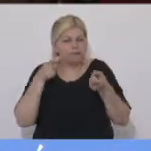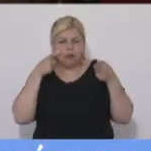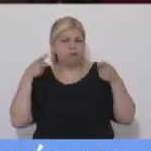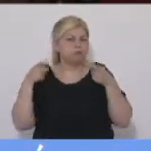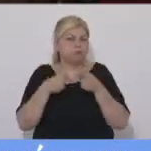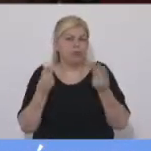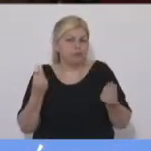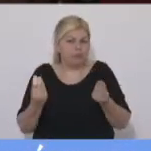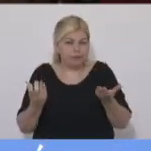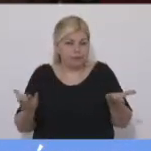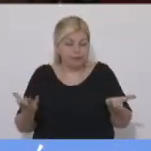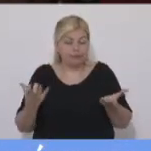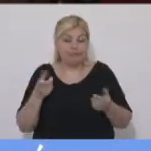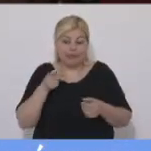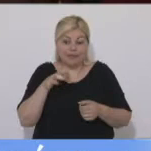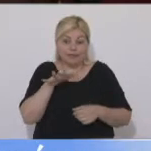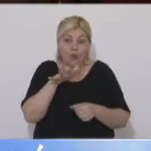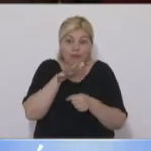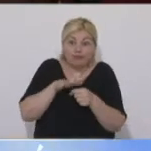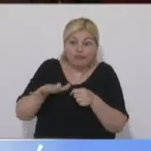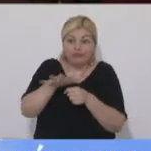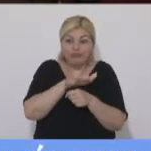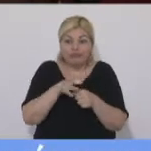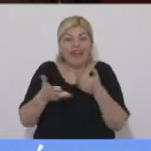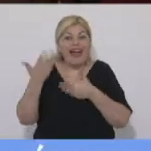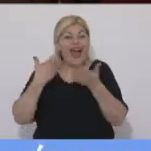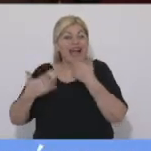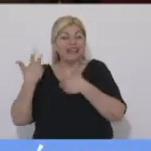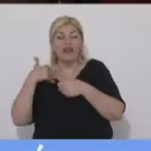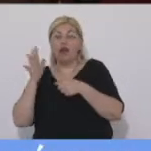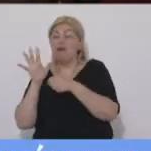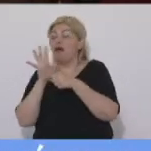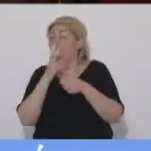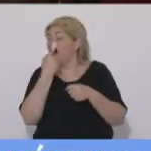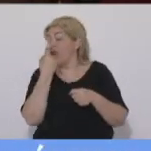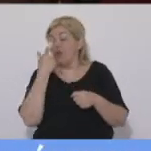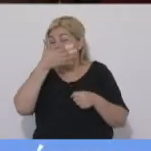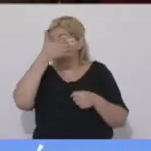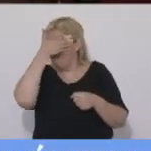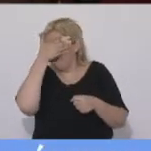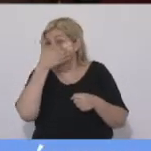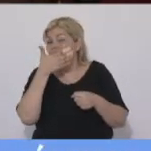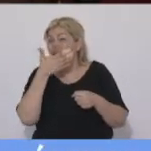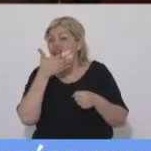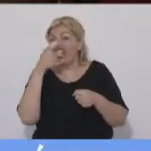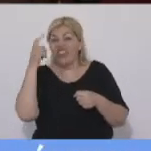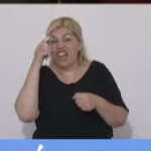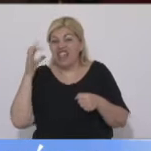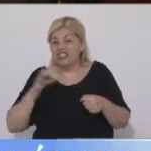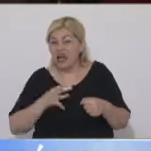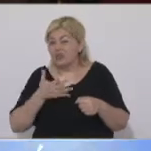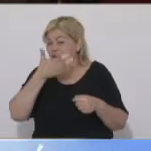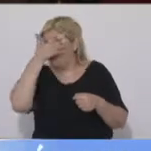estas comunidades que estuvieron invisibilizarnos 10 años 500 años peleando contra el